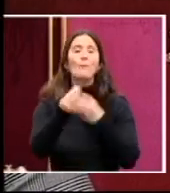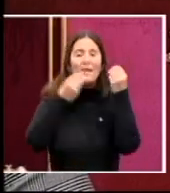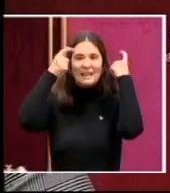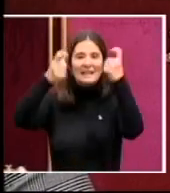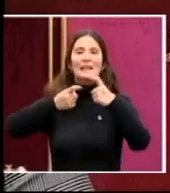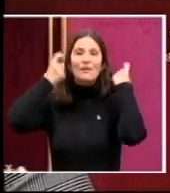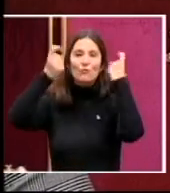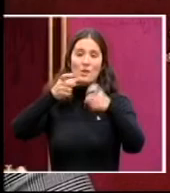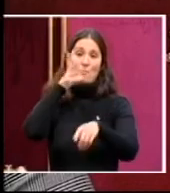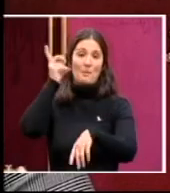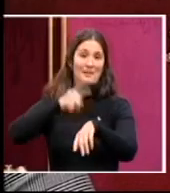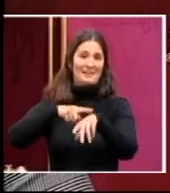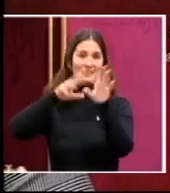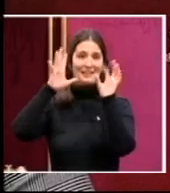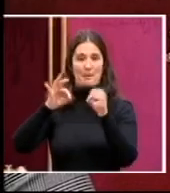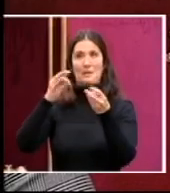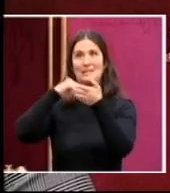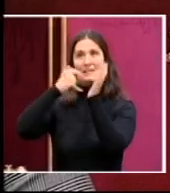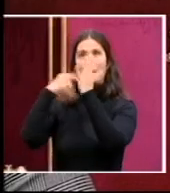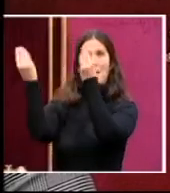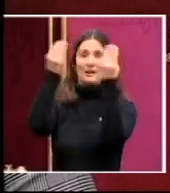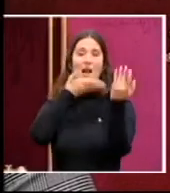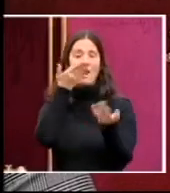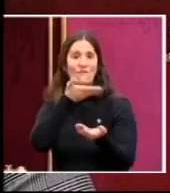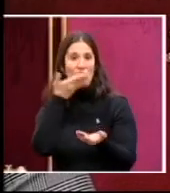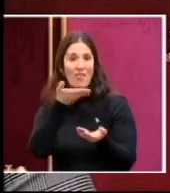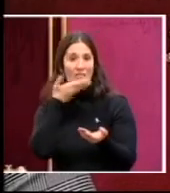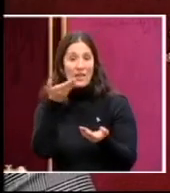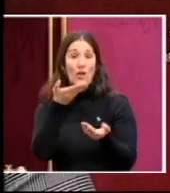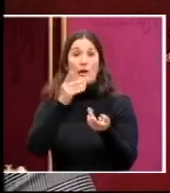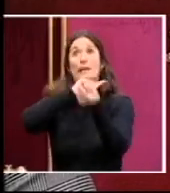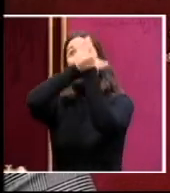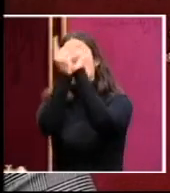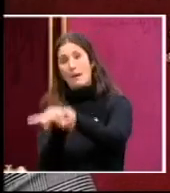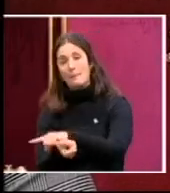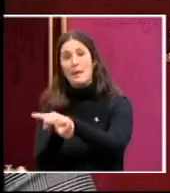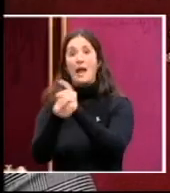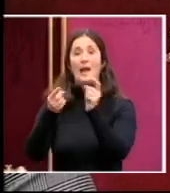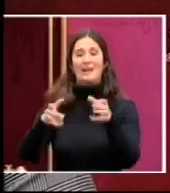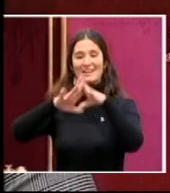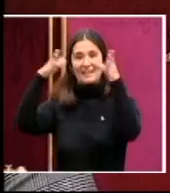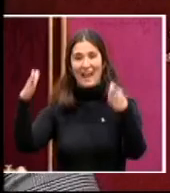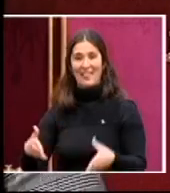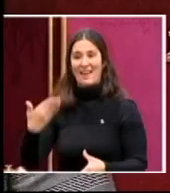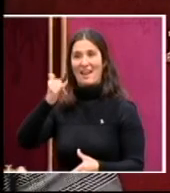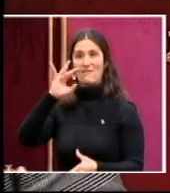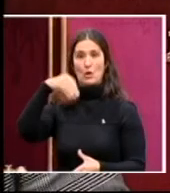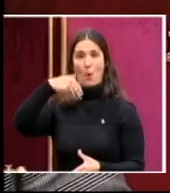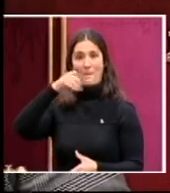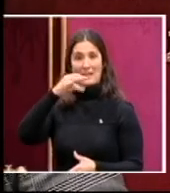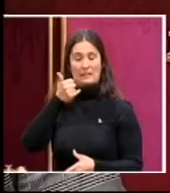esfuerzo a la hora de los sistemas de climatización, especialmente de calefacción, cambiar a calderas de biomasa y